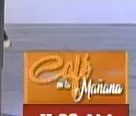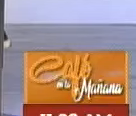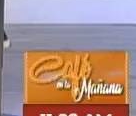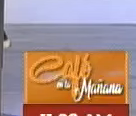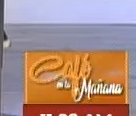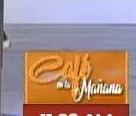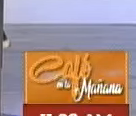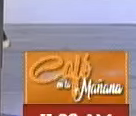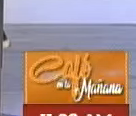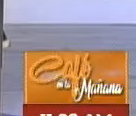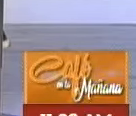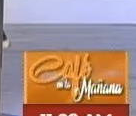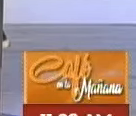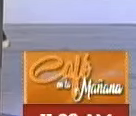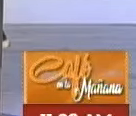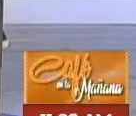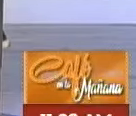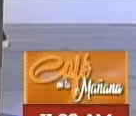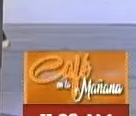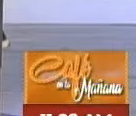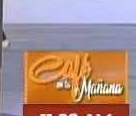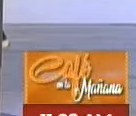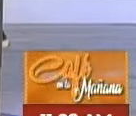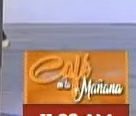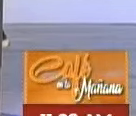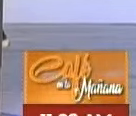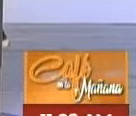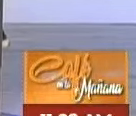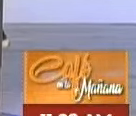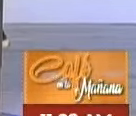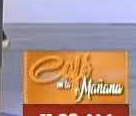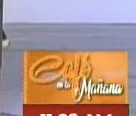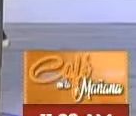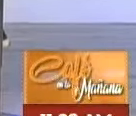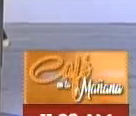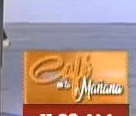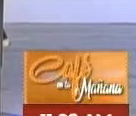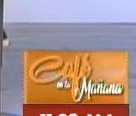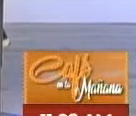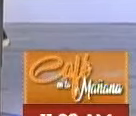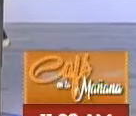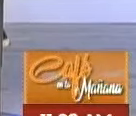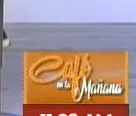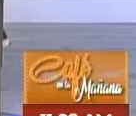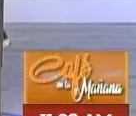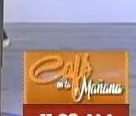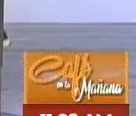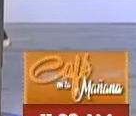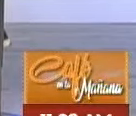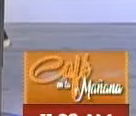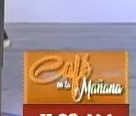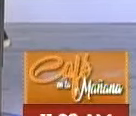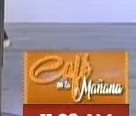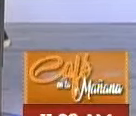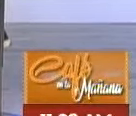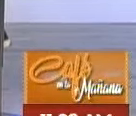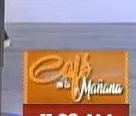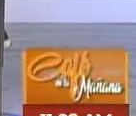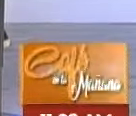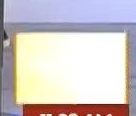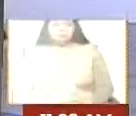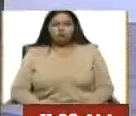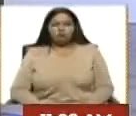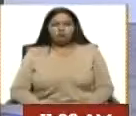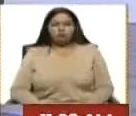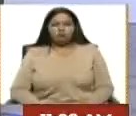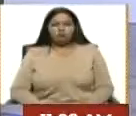Venezuela. Y bueno, él es una de esas voces autorizadas que nos va a dar un recrear un poco de qué se trata eso. ¿Cómo estás, hermano? Bien, hermano, un placer estar